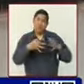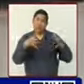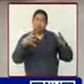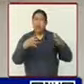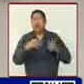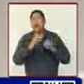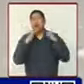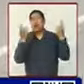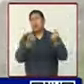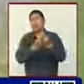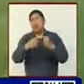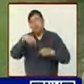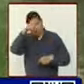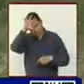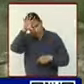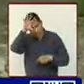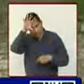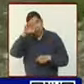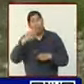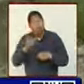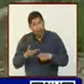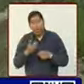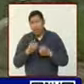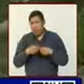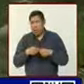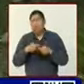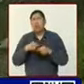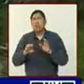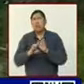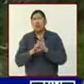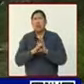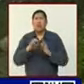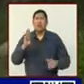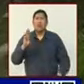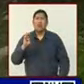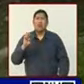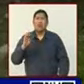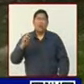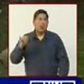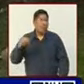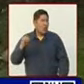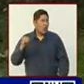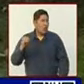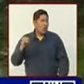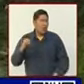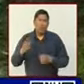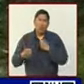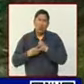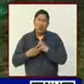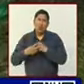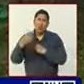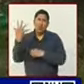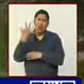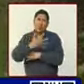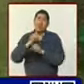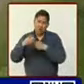Tarija. Es más, tenemos días salvos de autonomía. Le pongo un ejemplo: en Bermejo para más de 5 días, en Cercado tenemos para más de 3 días.